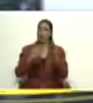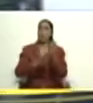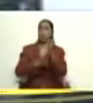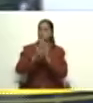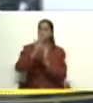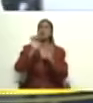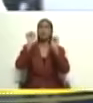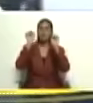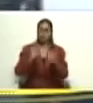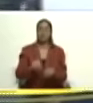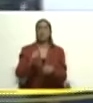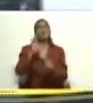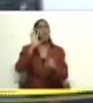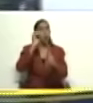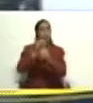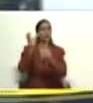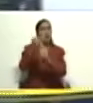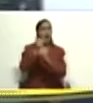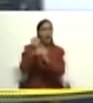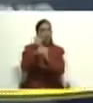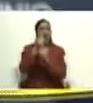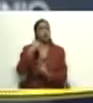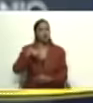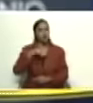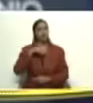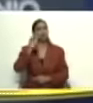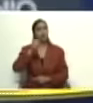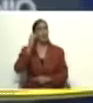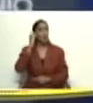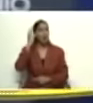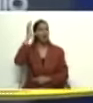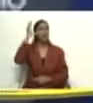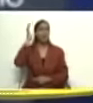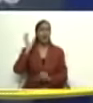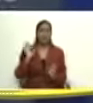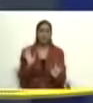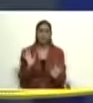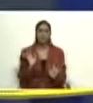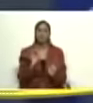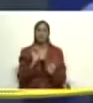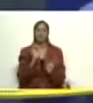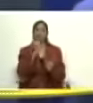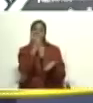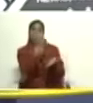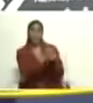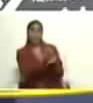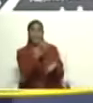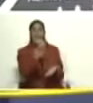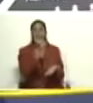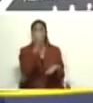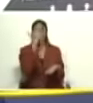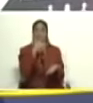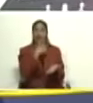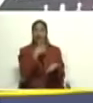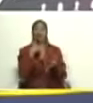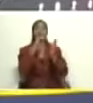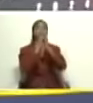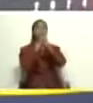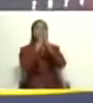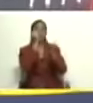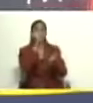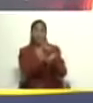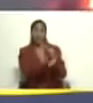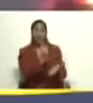objetivos. Y nosotros somos capaces de hacerlo, presidente. Amén, amén, en manos de Dios. Dios proveerá, Pisela. Claro que sí, y estamos